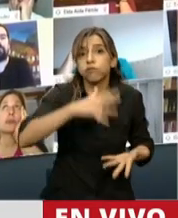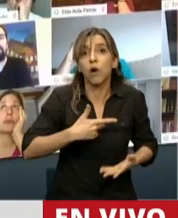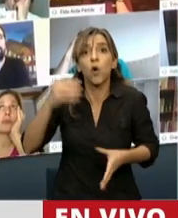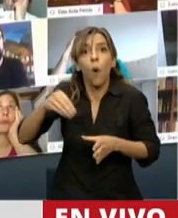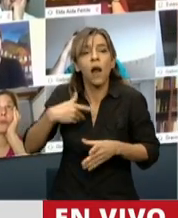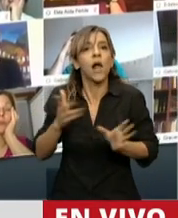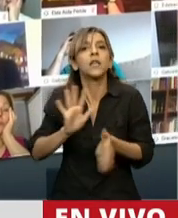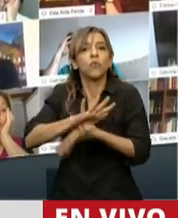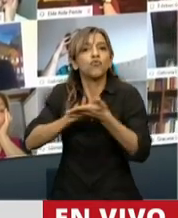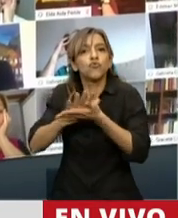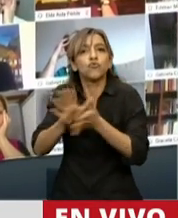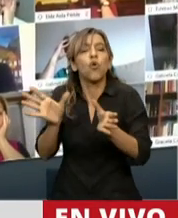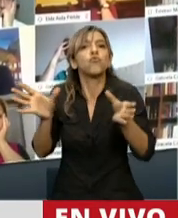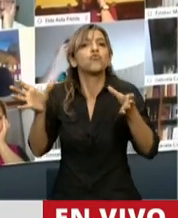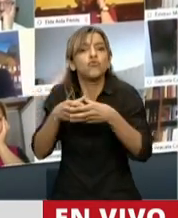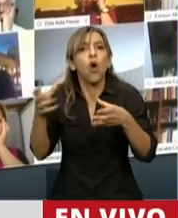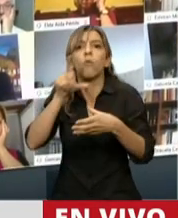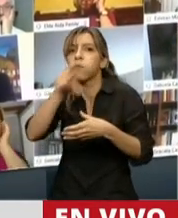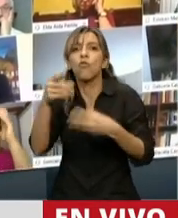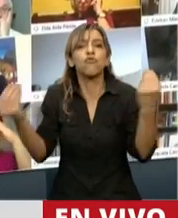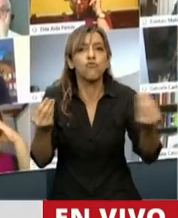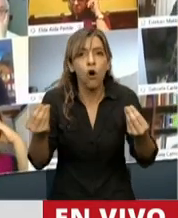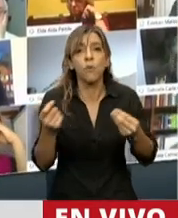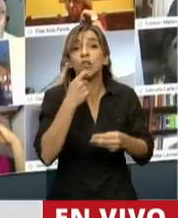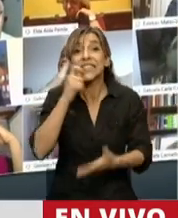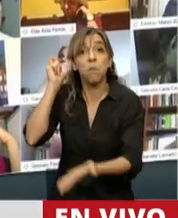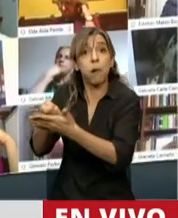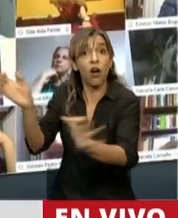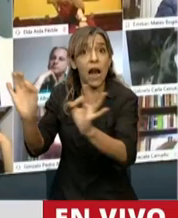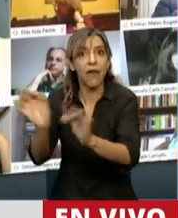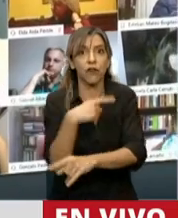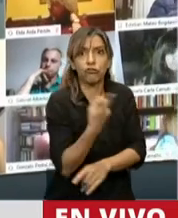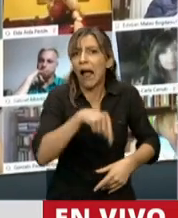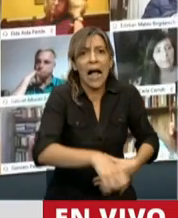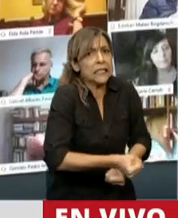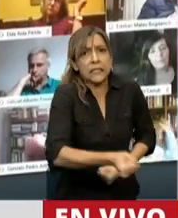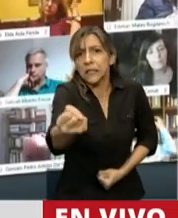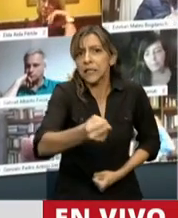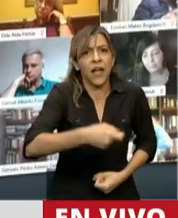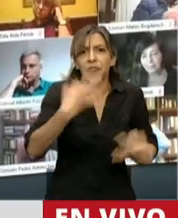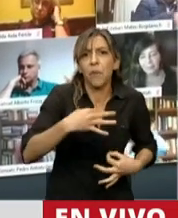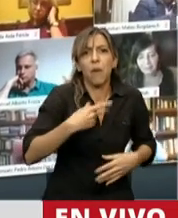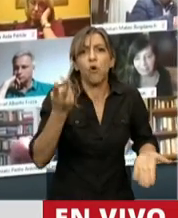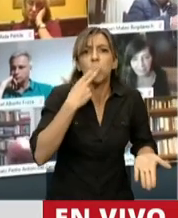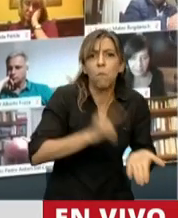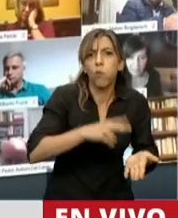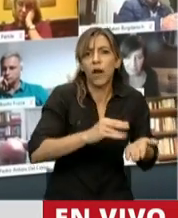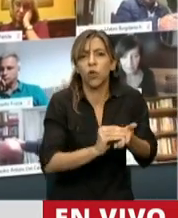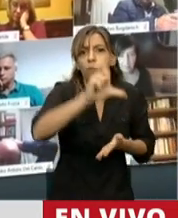hacían política, atemorizando a la población, diciéndole, si no le pagamos a los fondos buitres, tenemos que hacer un ajuste fiscal tremendo. La perversidad.